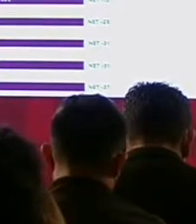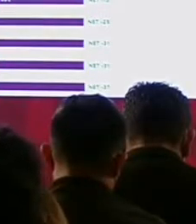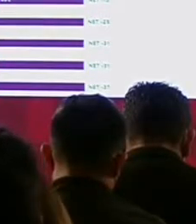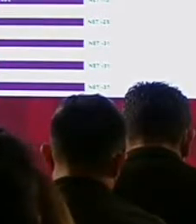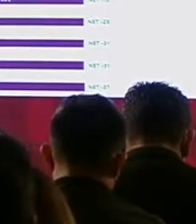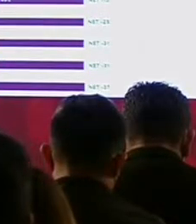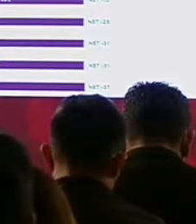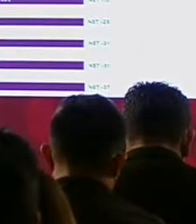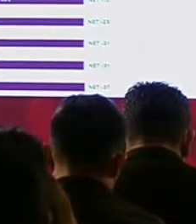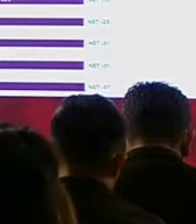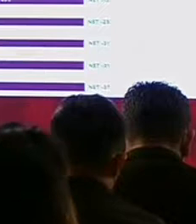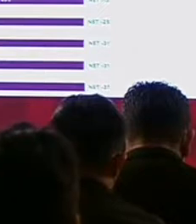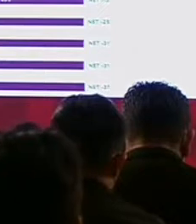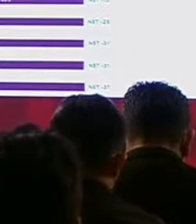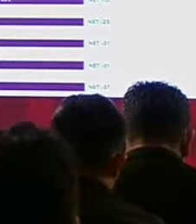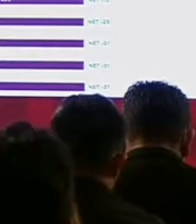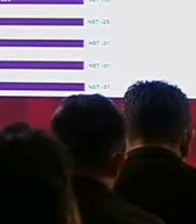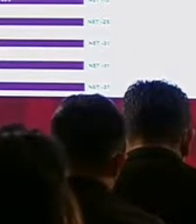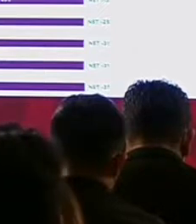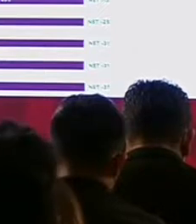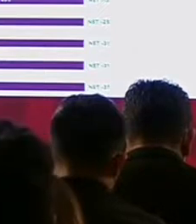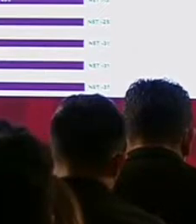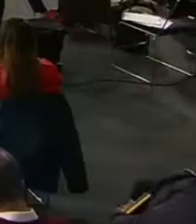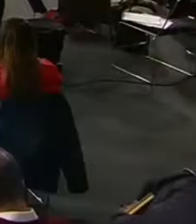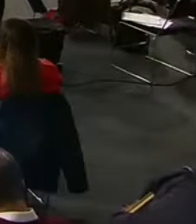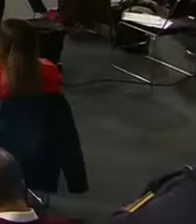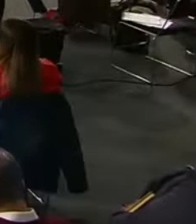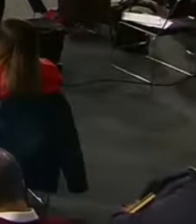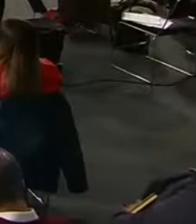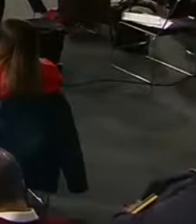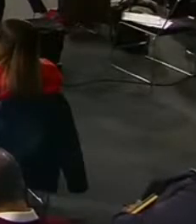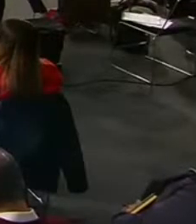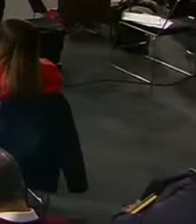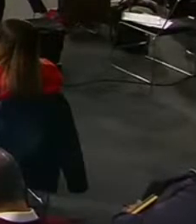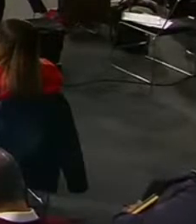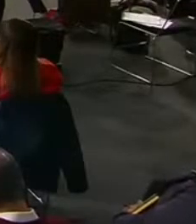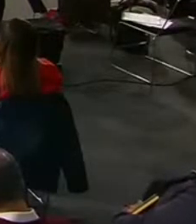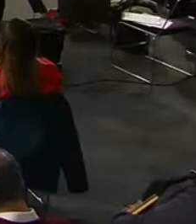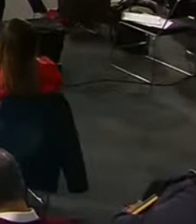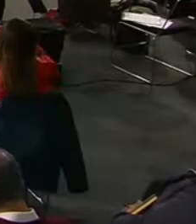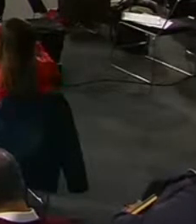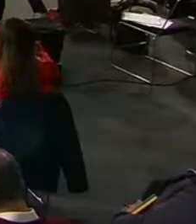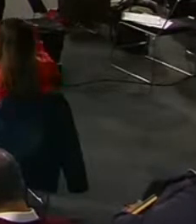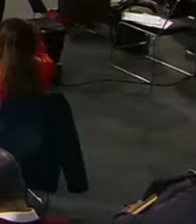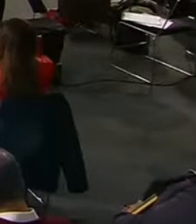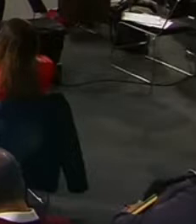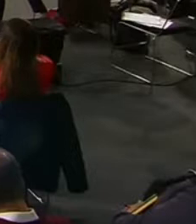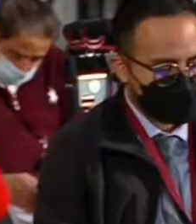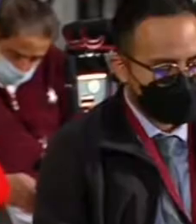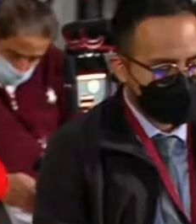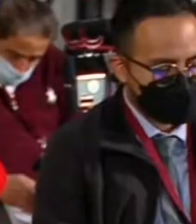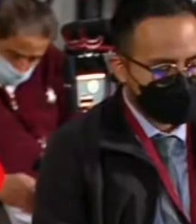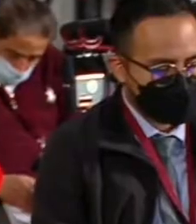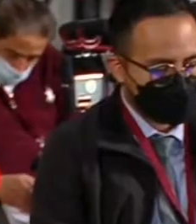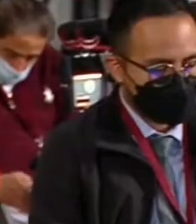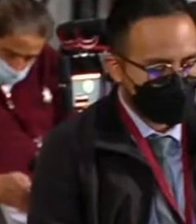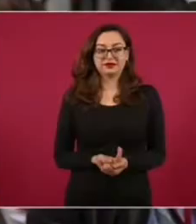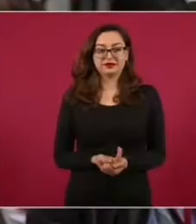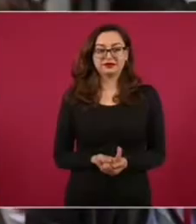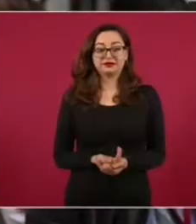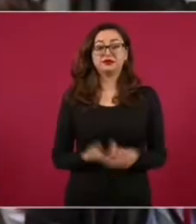de lo que está sucediendo en el país? Ya esto cambió, Jorge. Antes eran las élites